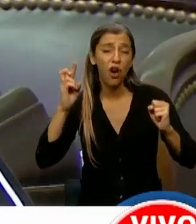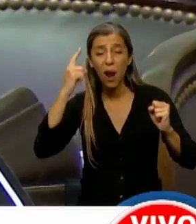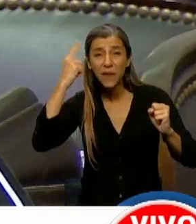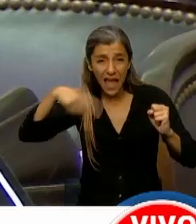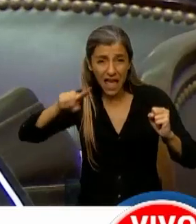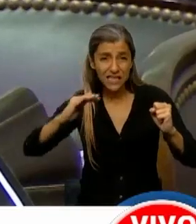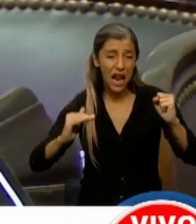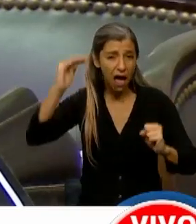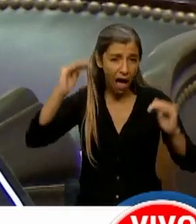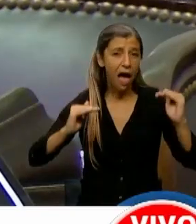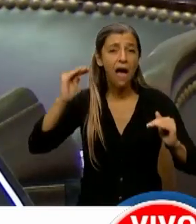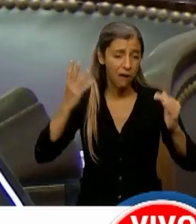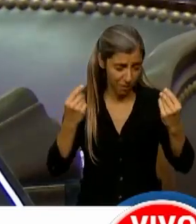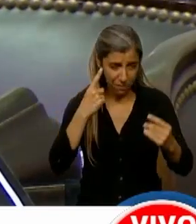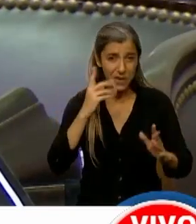nunca gobernaron este país.